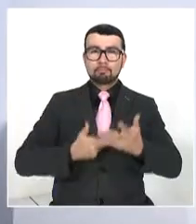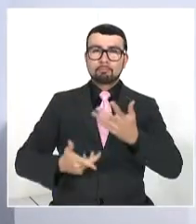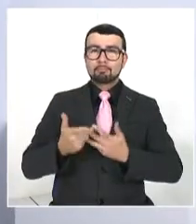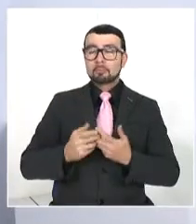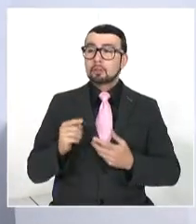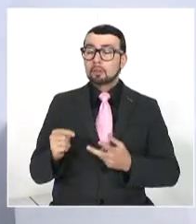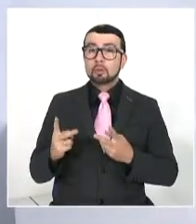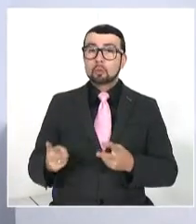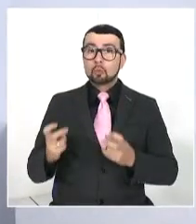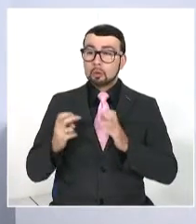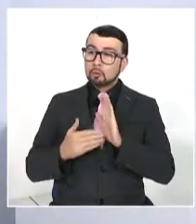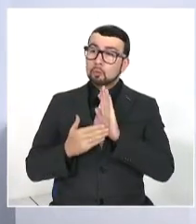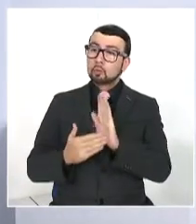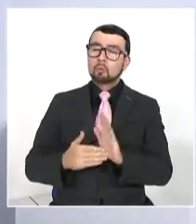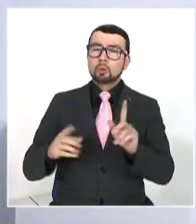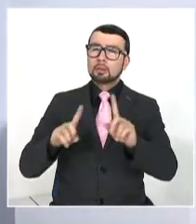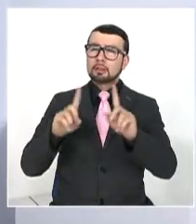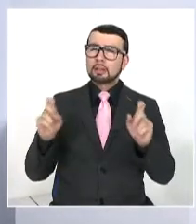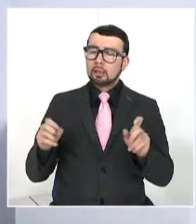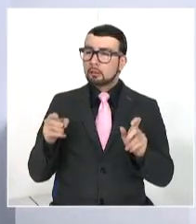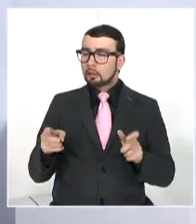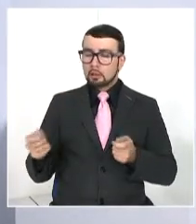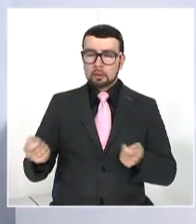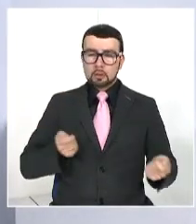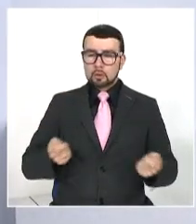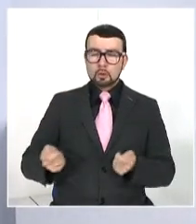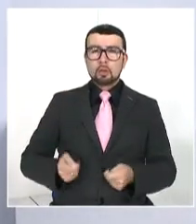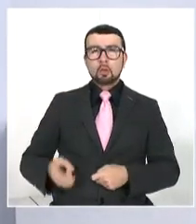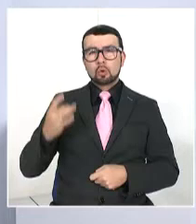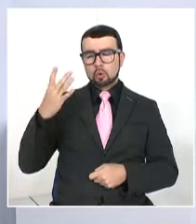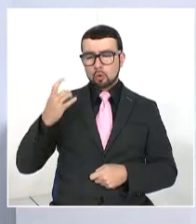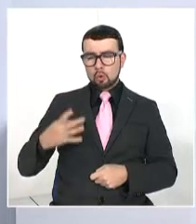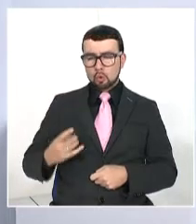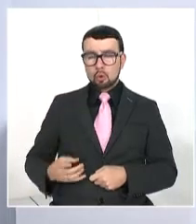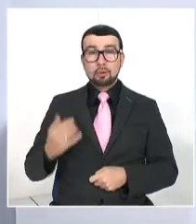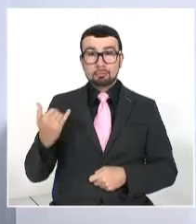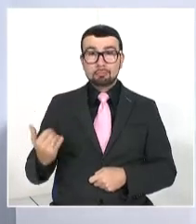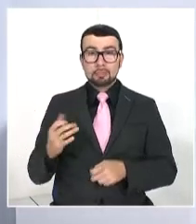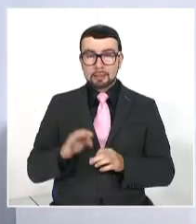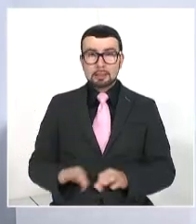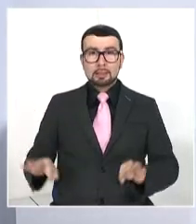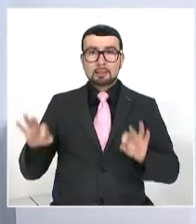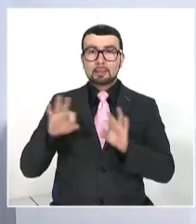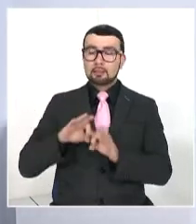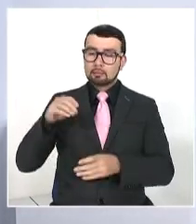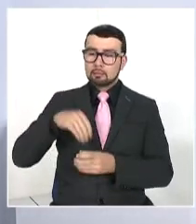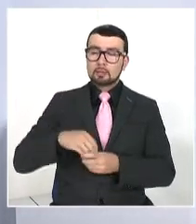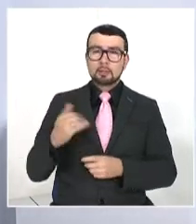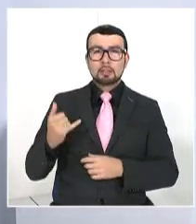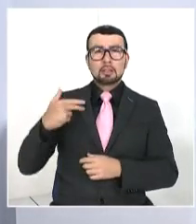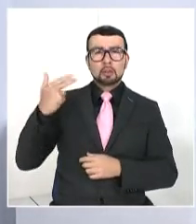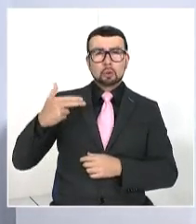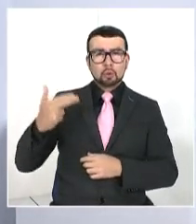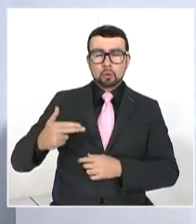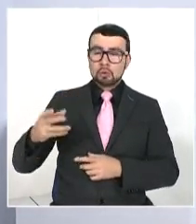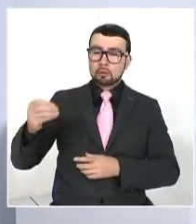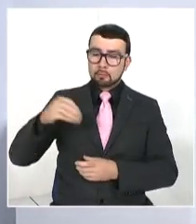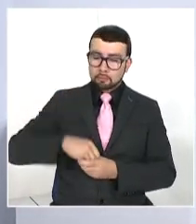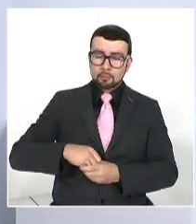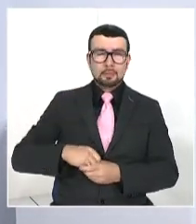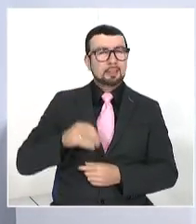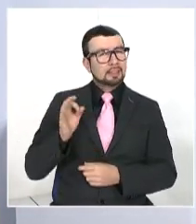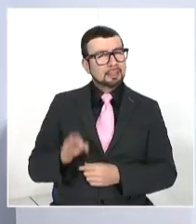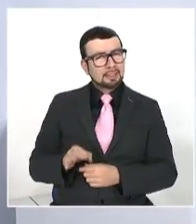un nuevo tema y el manejo del dolor, el dolor que es tan importante dentro de la historia clínica, y siempre recalcamos